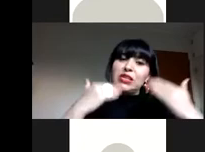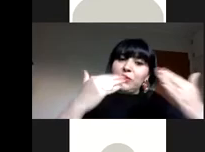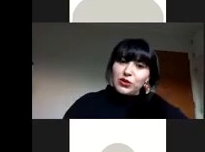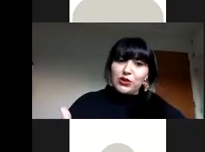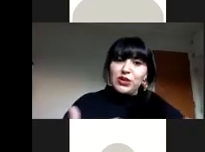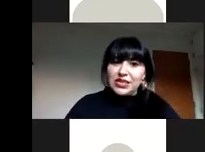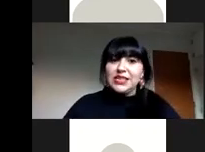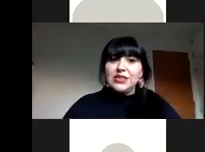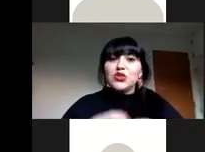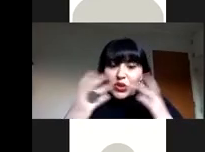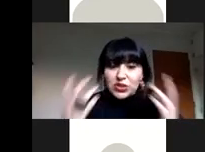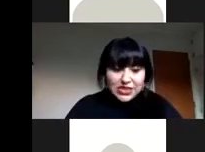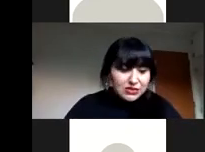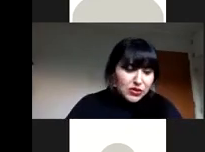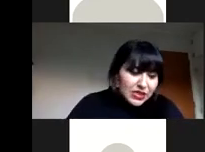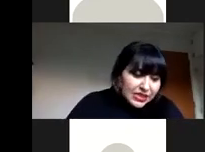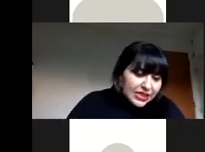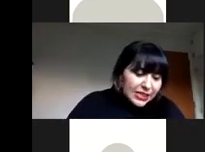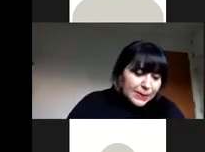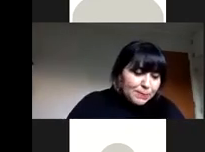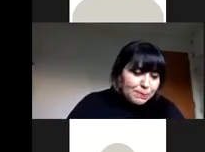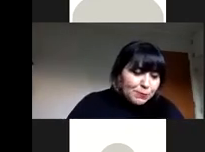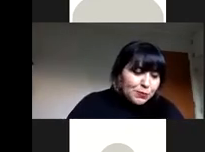Nosotros tenemos que ponernos en su contexto.